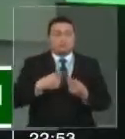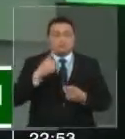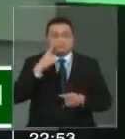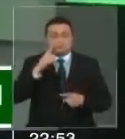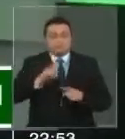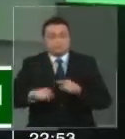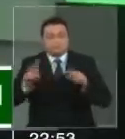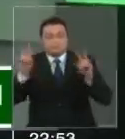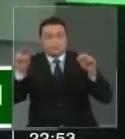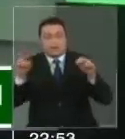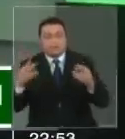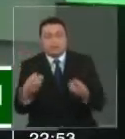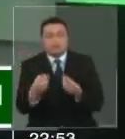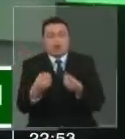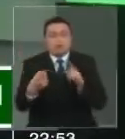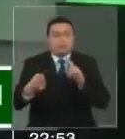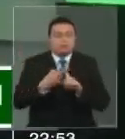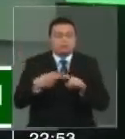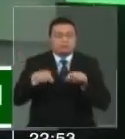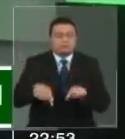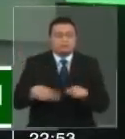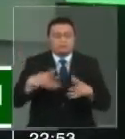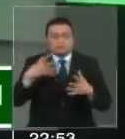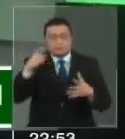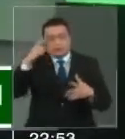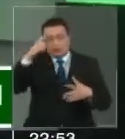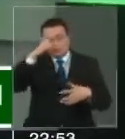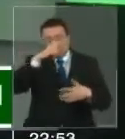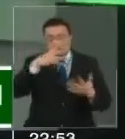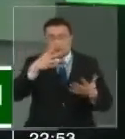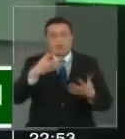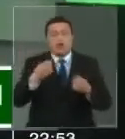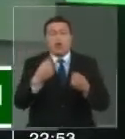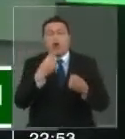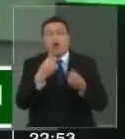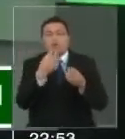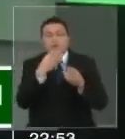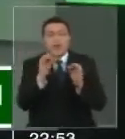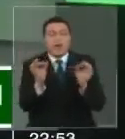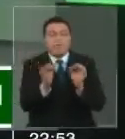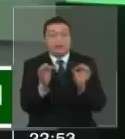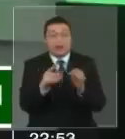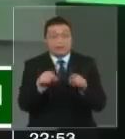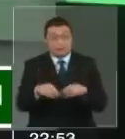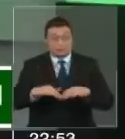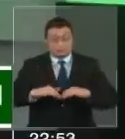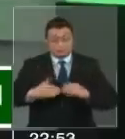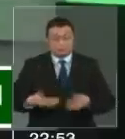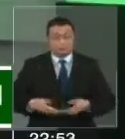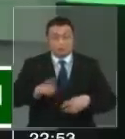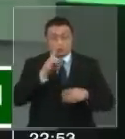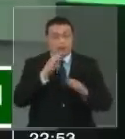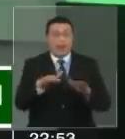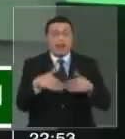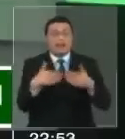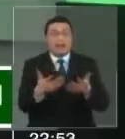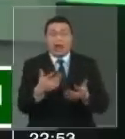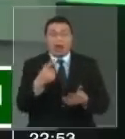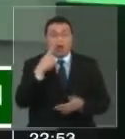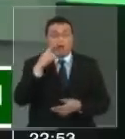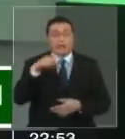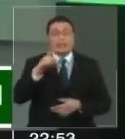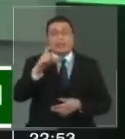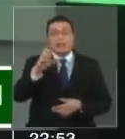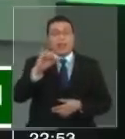conoce, que no sabe cómo se va a enfrentar a esto? ¿Cómo explicarle que esa maternidad es un regalo y es un regalo increíble? Sí.